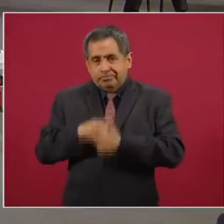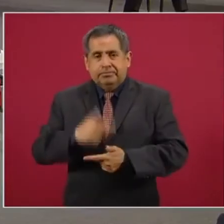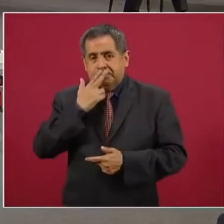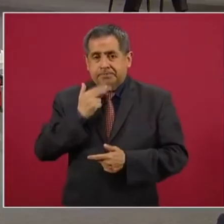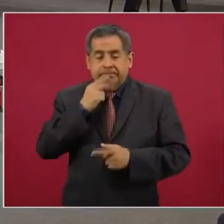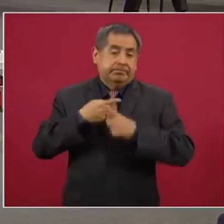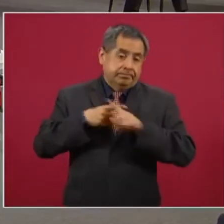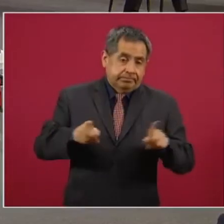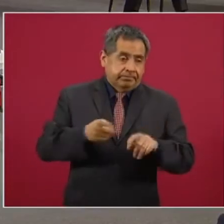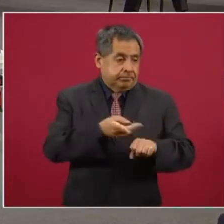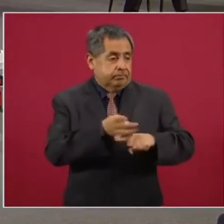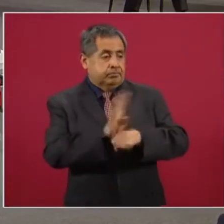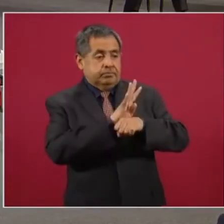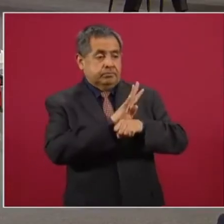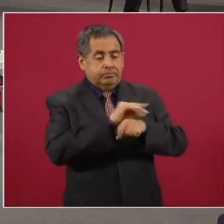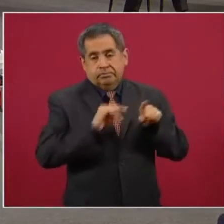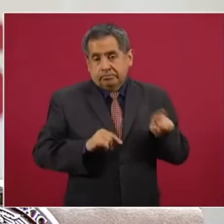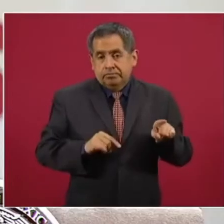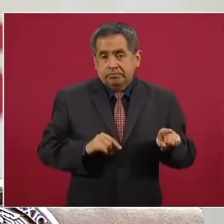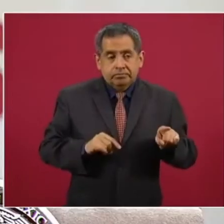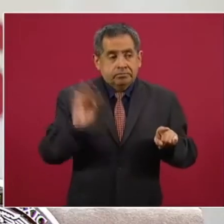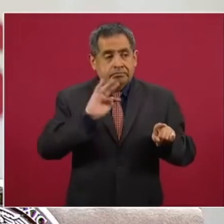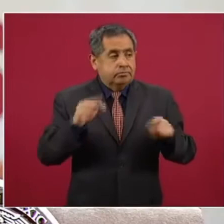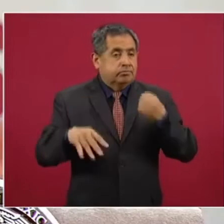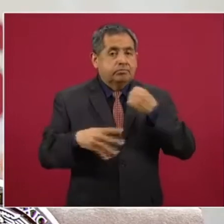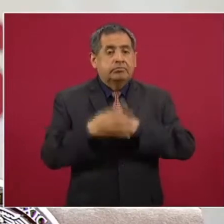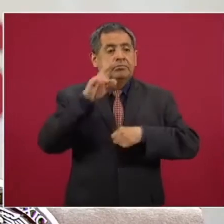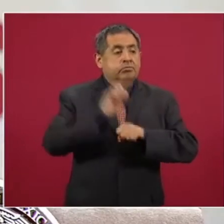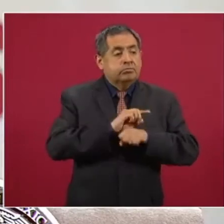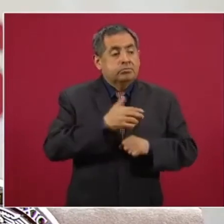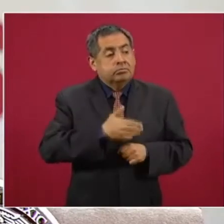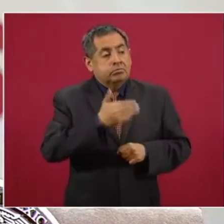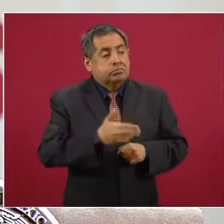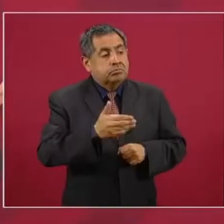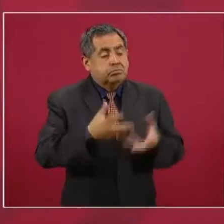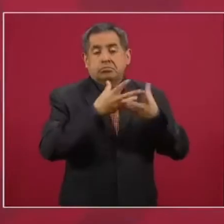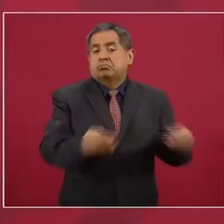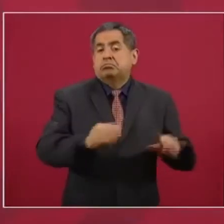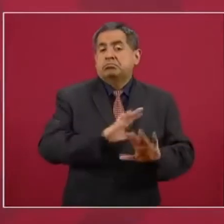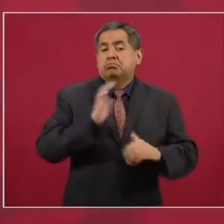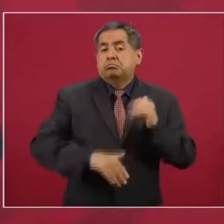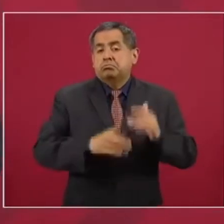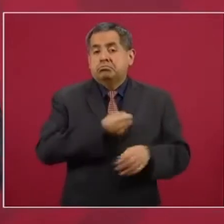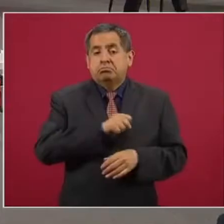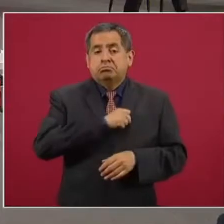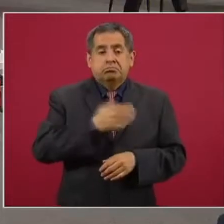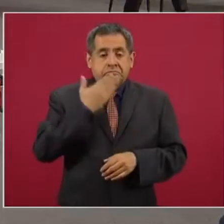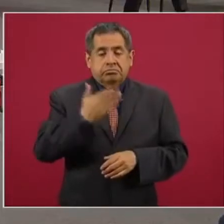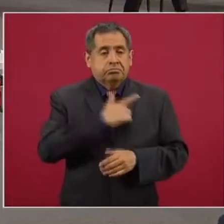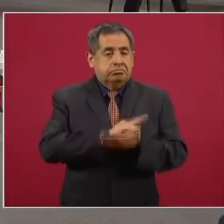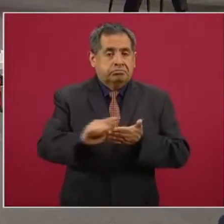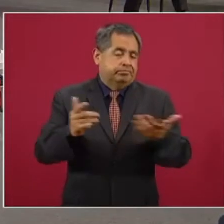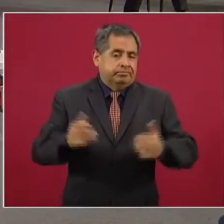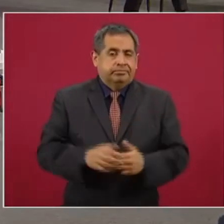COVID deja en promedio en 14 días de tener la enfermedad. Es importante tenerlo en mente.